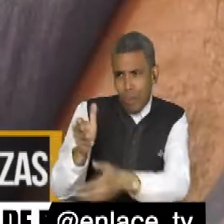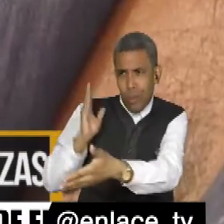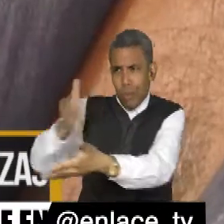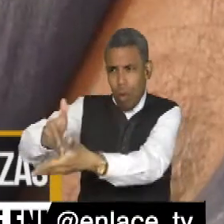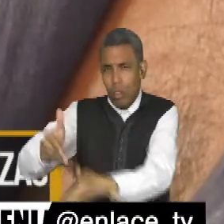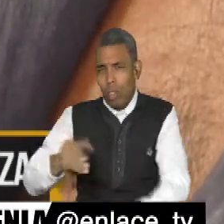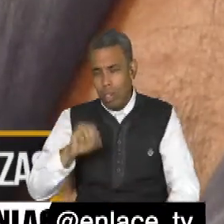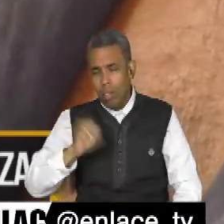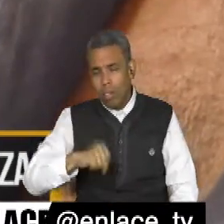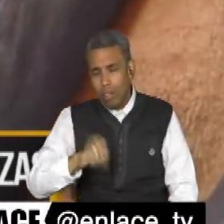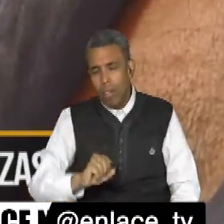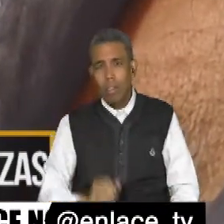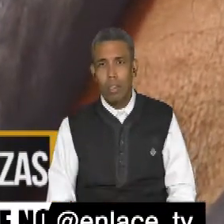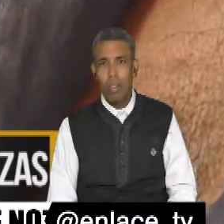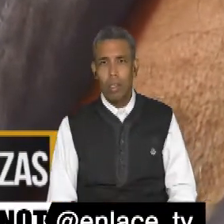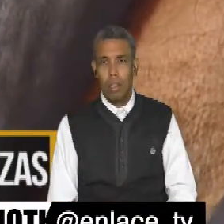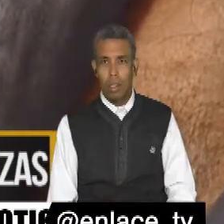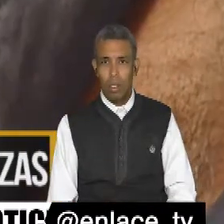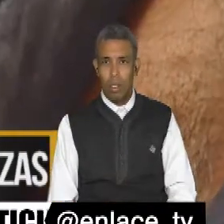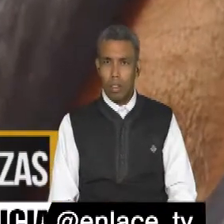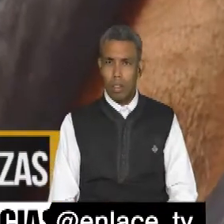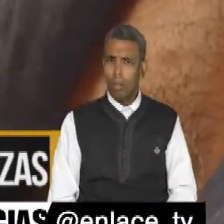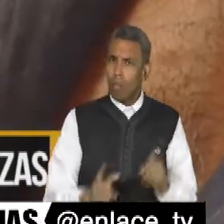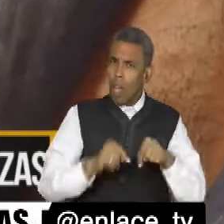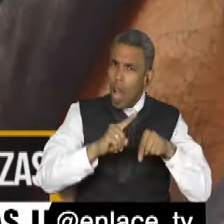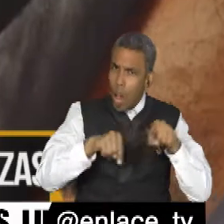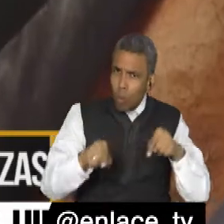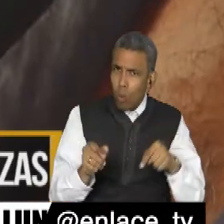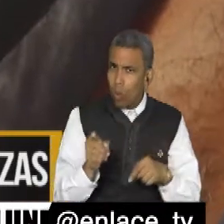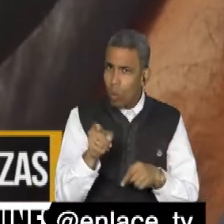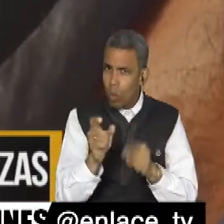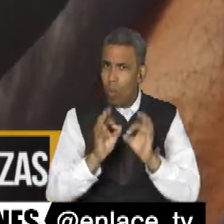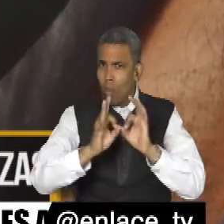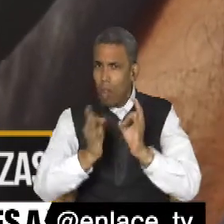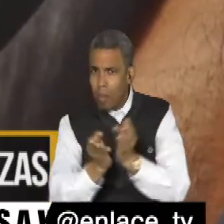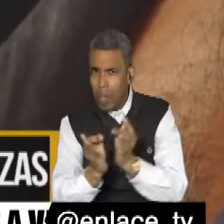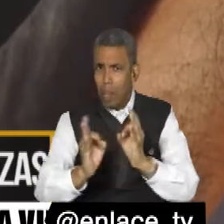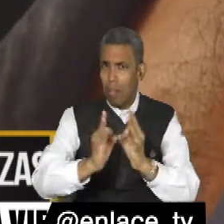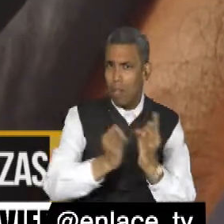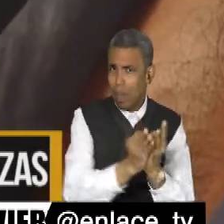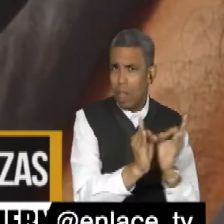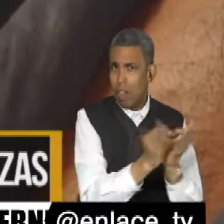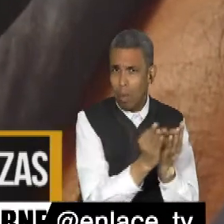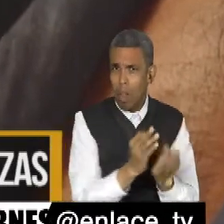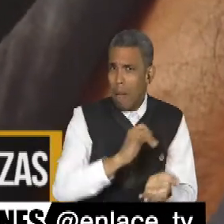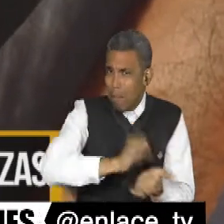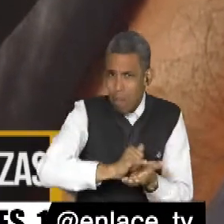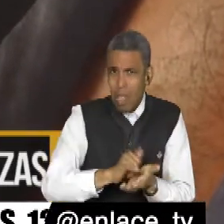de su población por la misma situación que usted está pasando en este momento? Sí, yo sé que vienen 2 familias más.